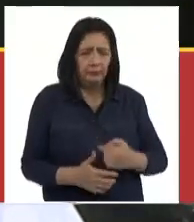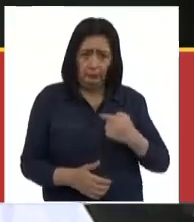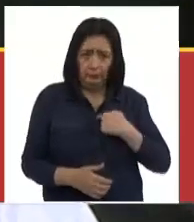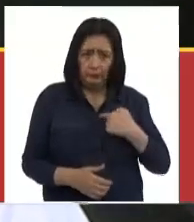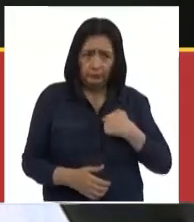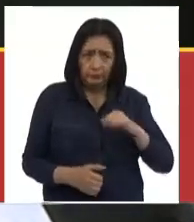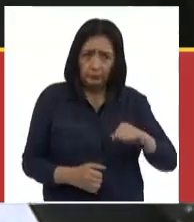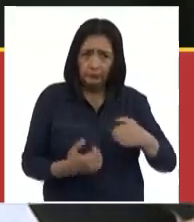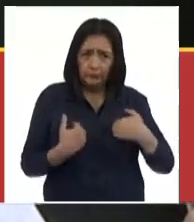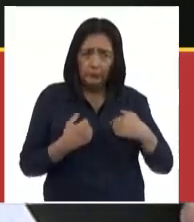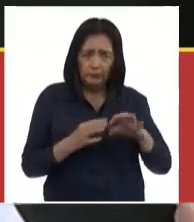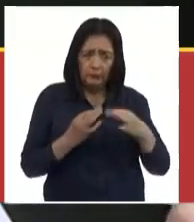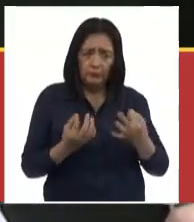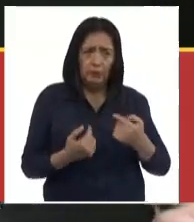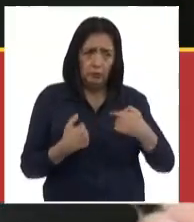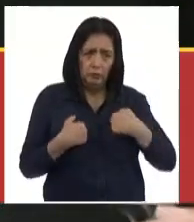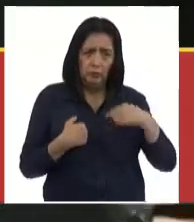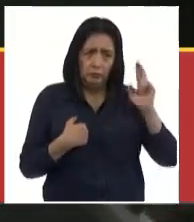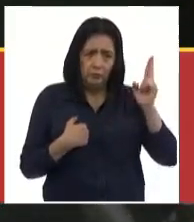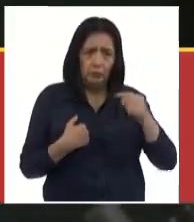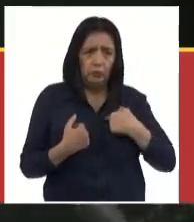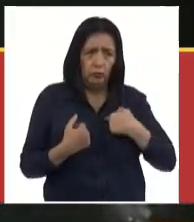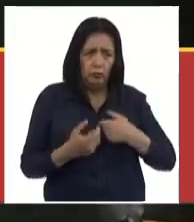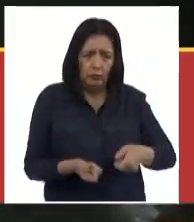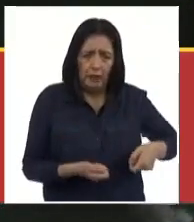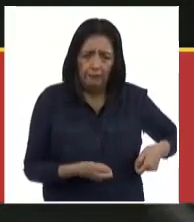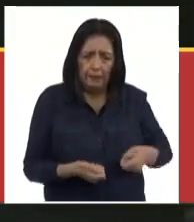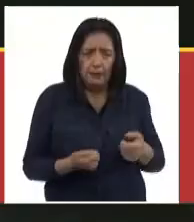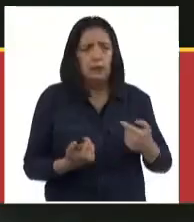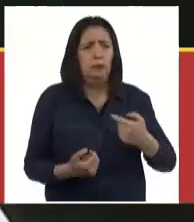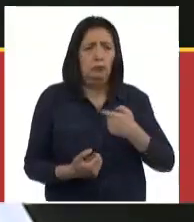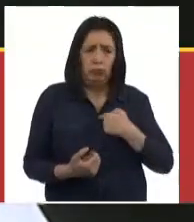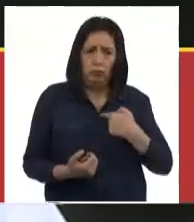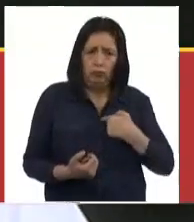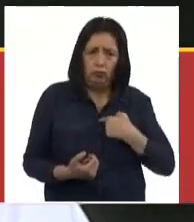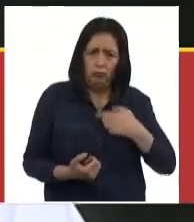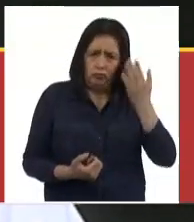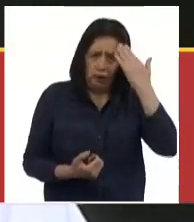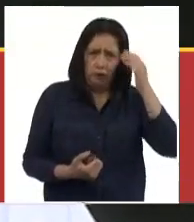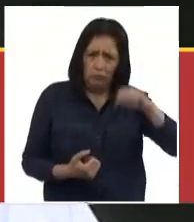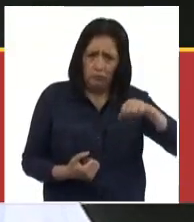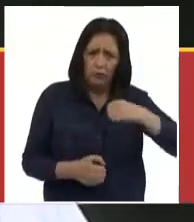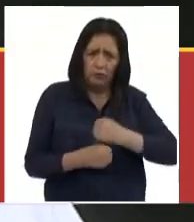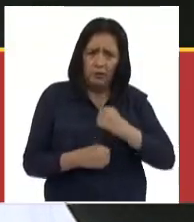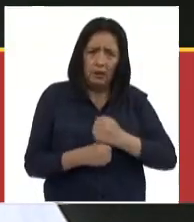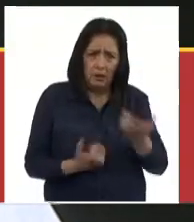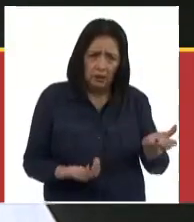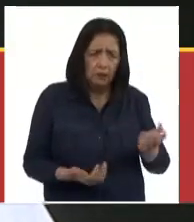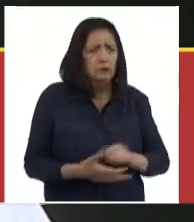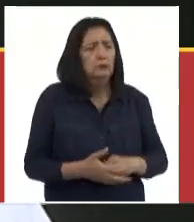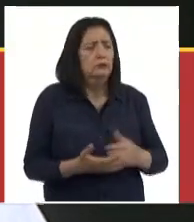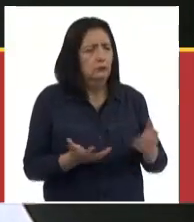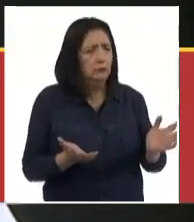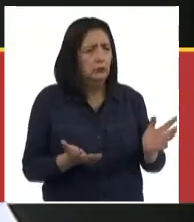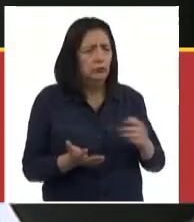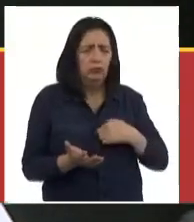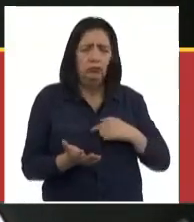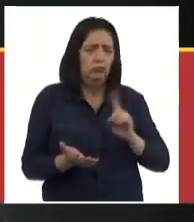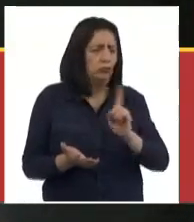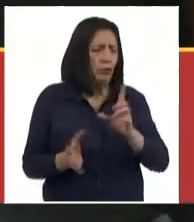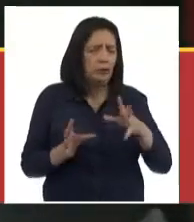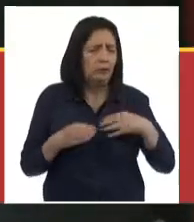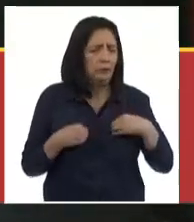Yo tengo mi familia, yo soy maestro, soy campesino, yo sé trabajar y por lo tanto